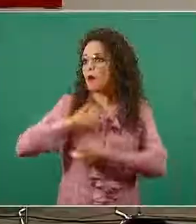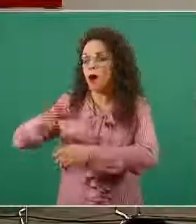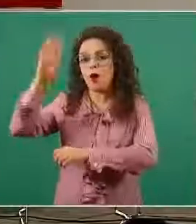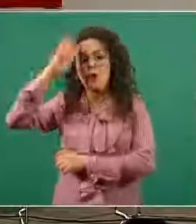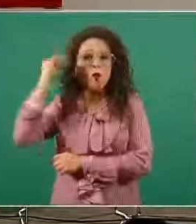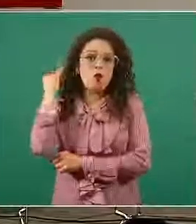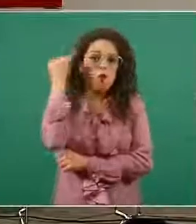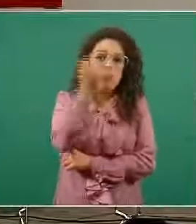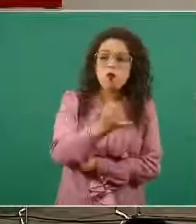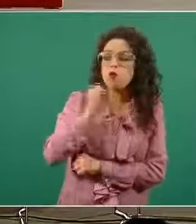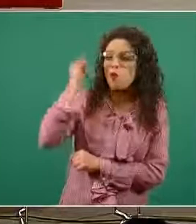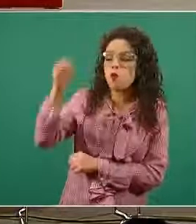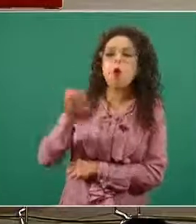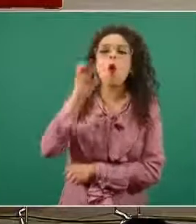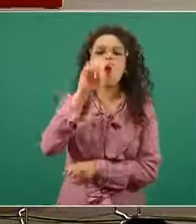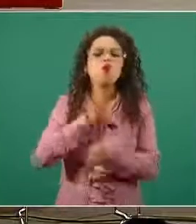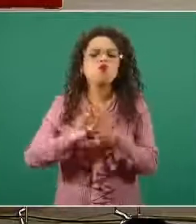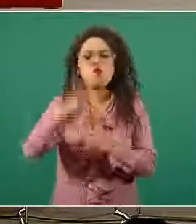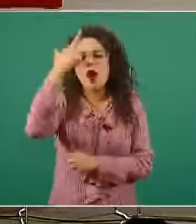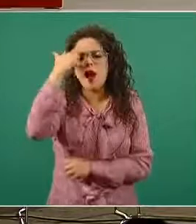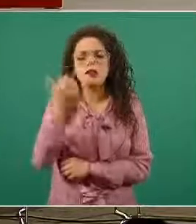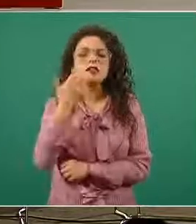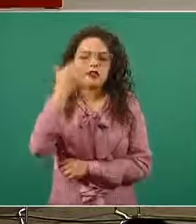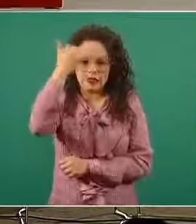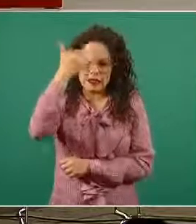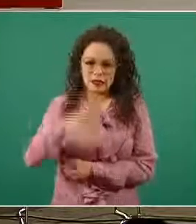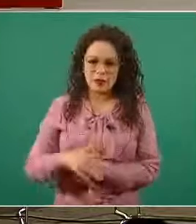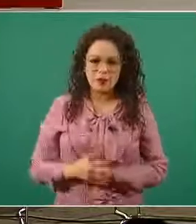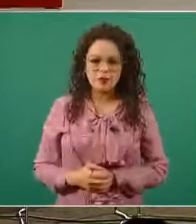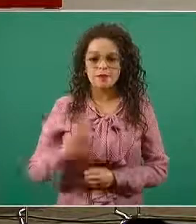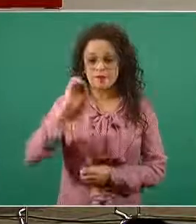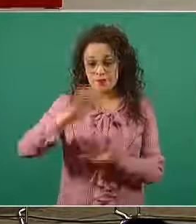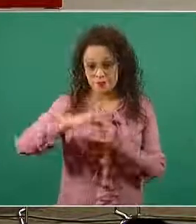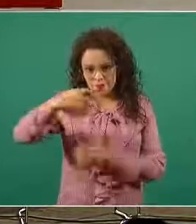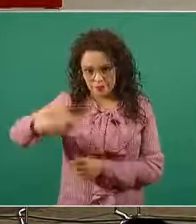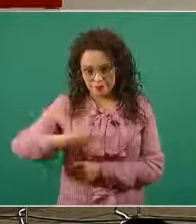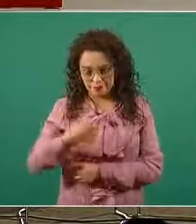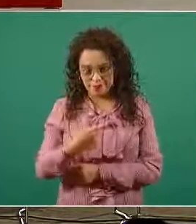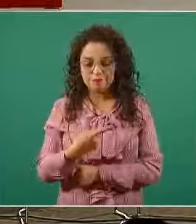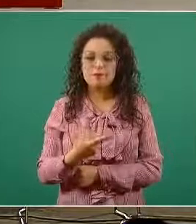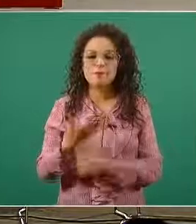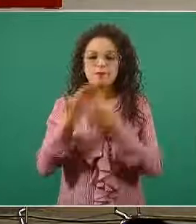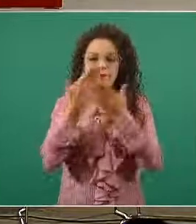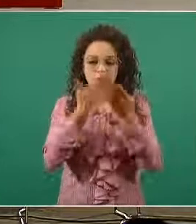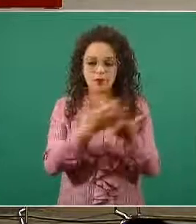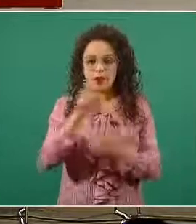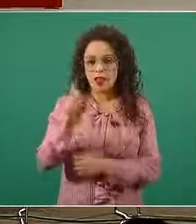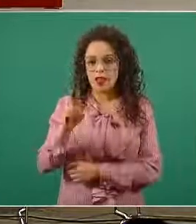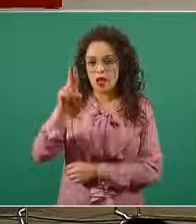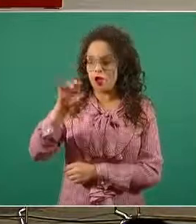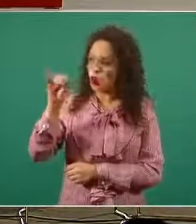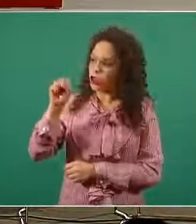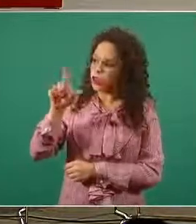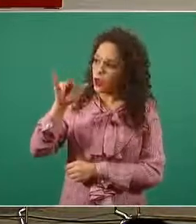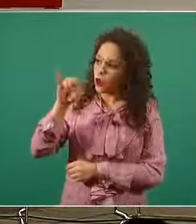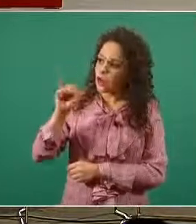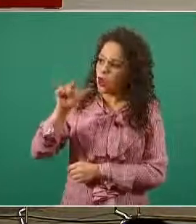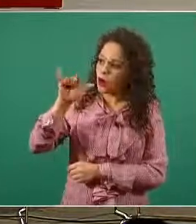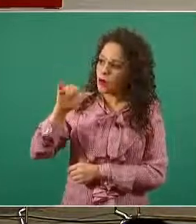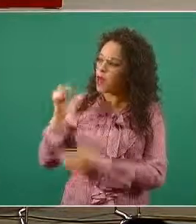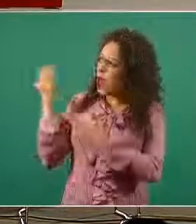pues. Muchas gracias por su pregunta. Le pediríamos al doctor José Luis Alomía Segarra si nos puede compartir.